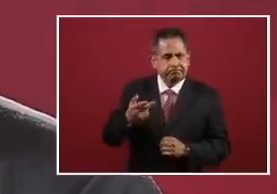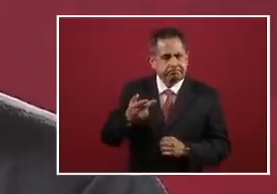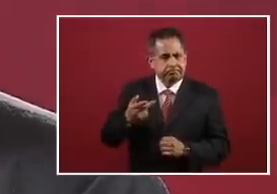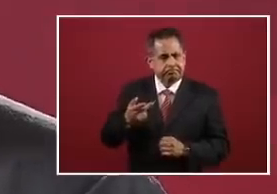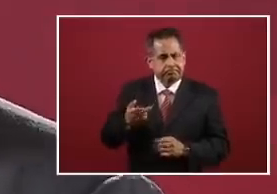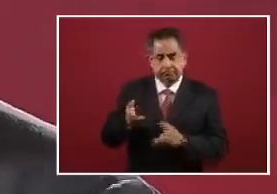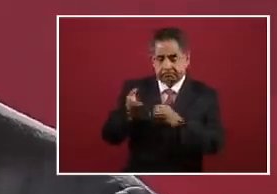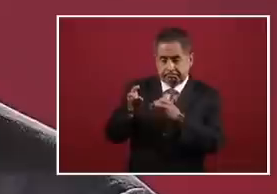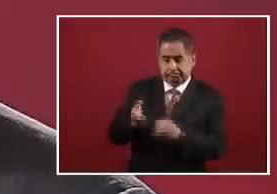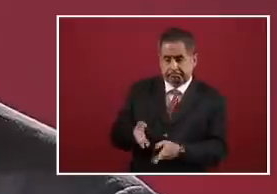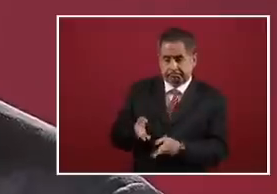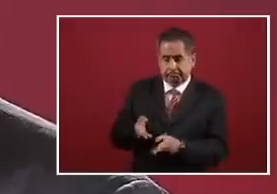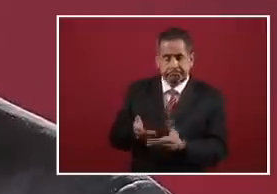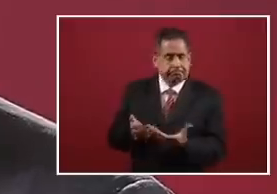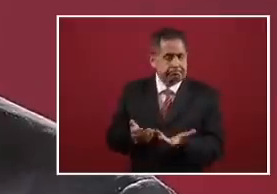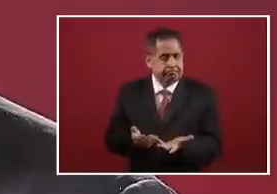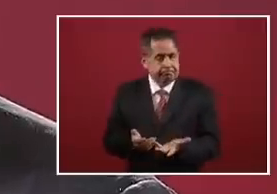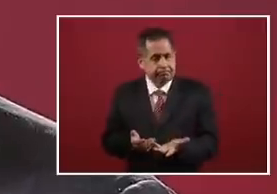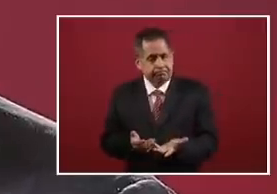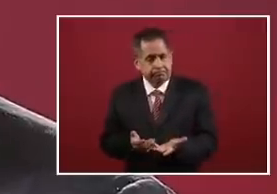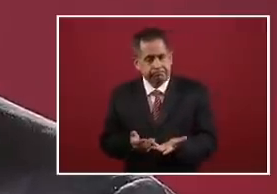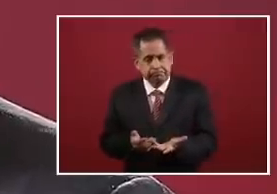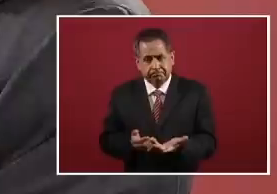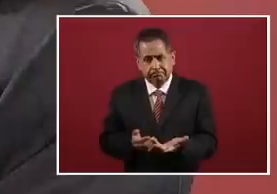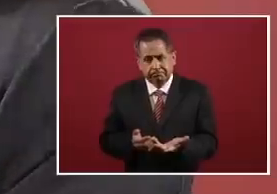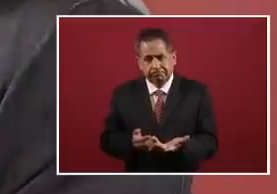personaje de